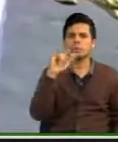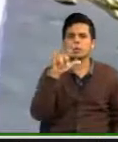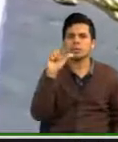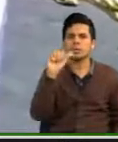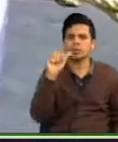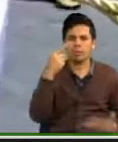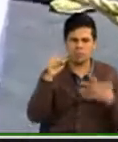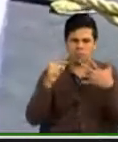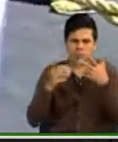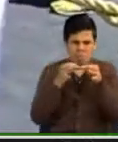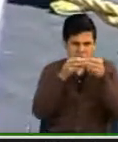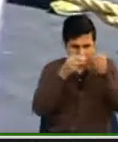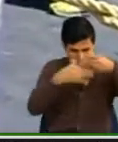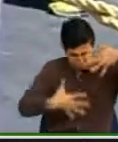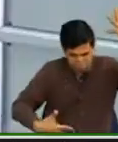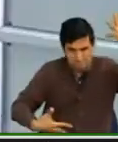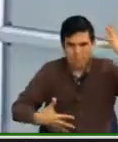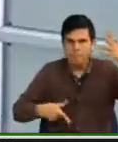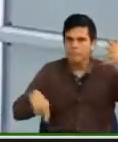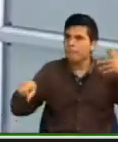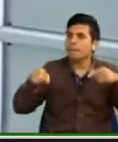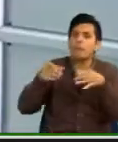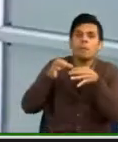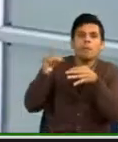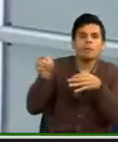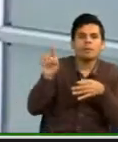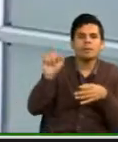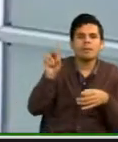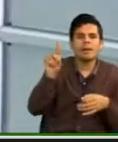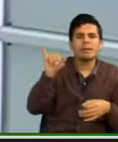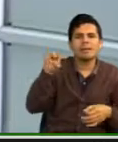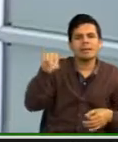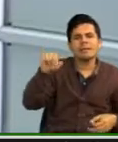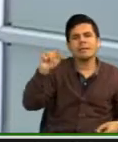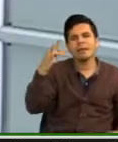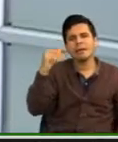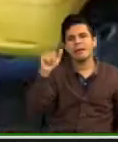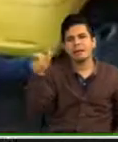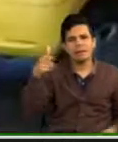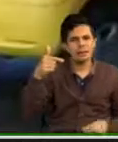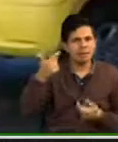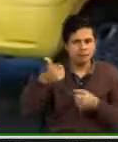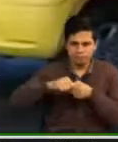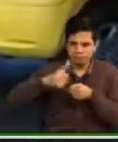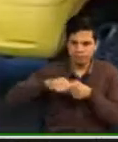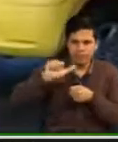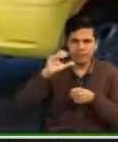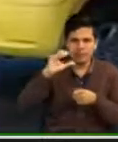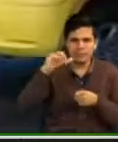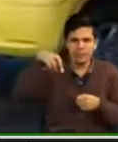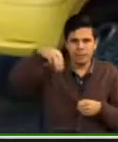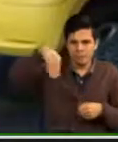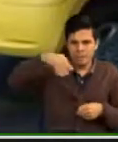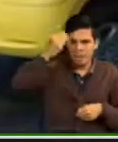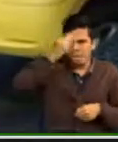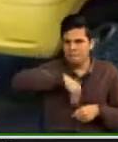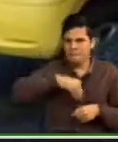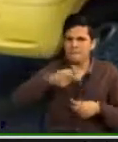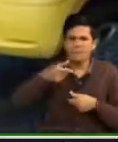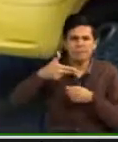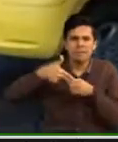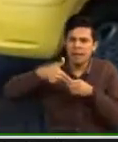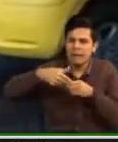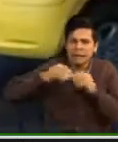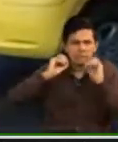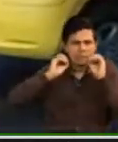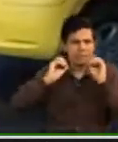sin ACPM, o sea, desde Sardinata para allá está paralizado todo el transporte porque no hay ACPM. Y la queja constante que tienen los